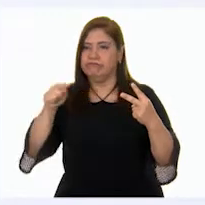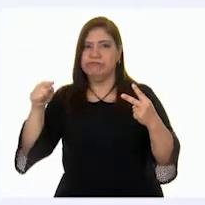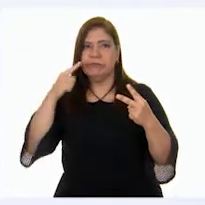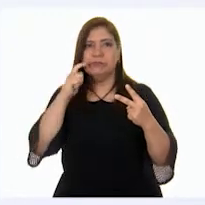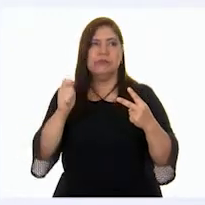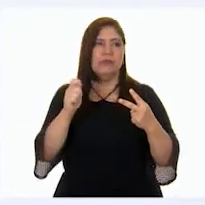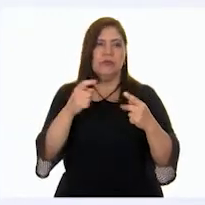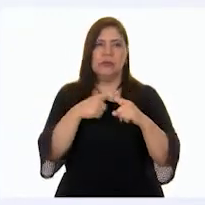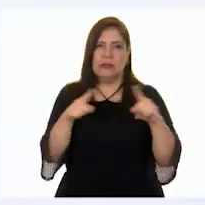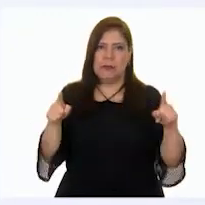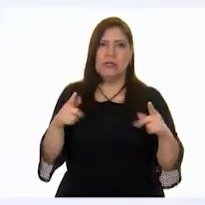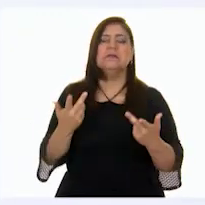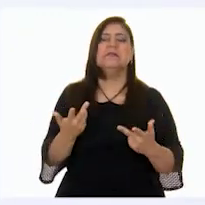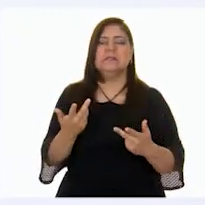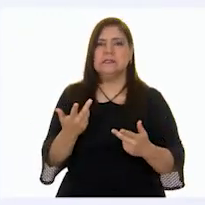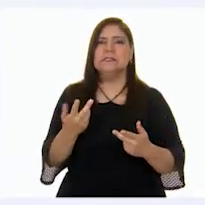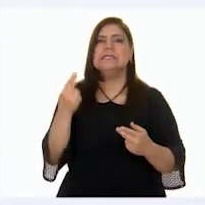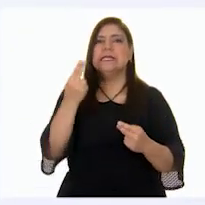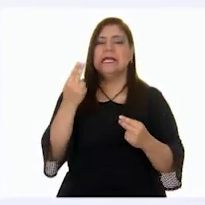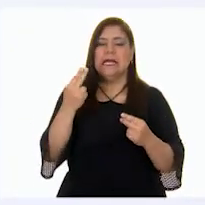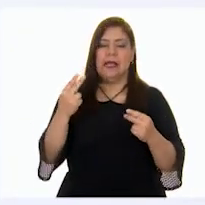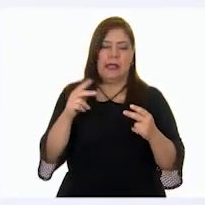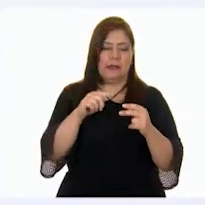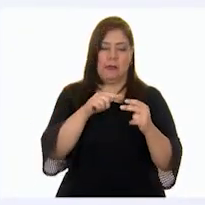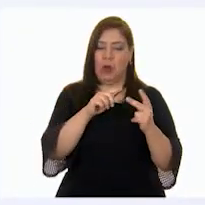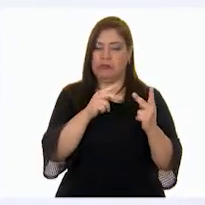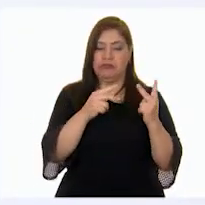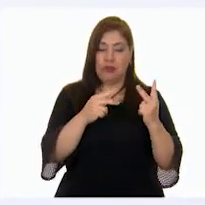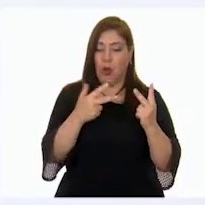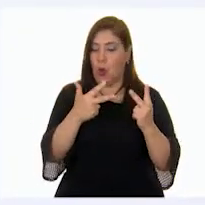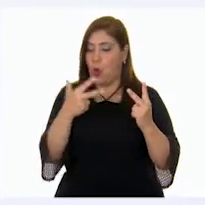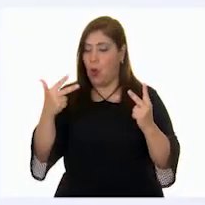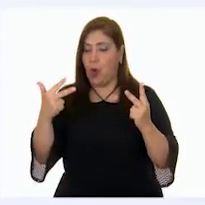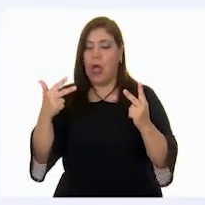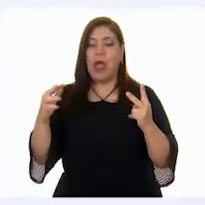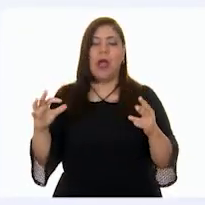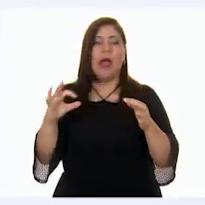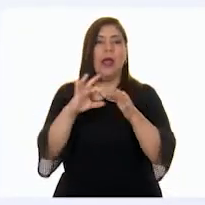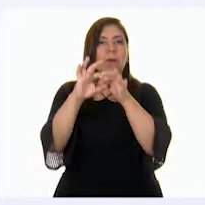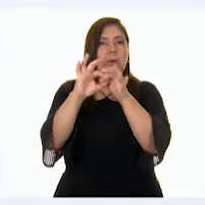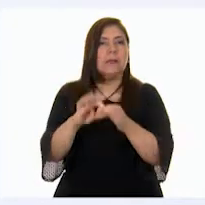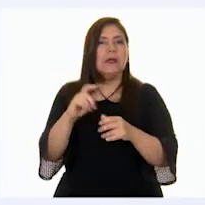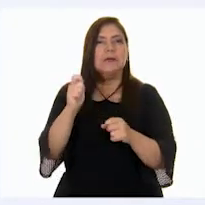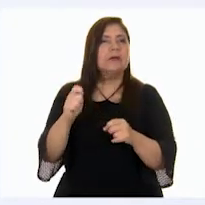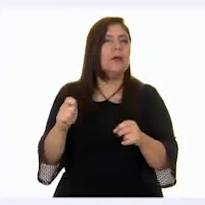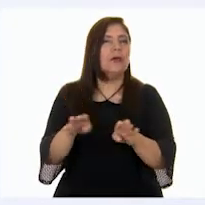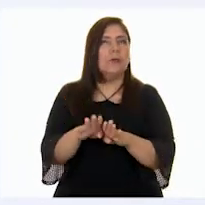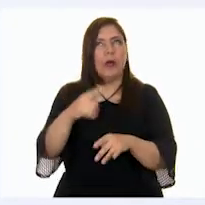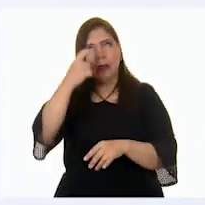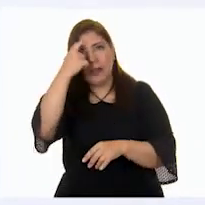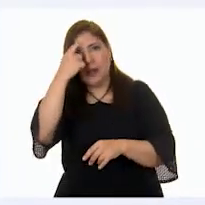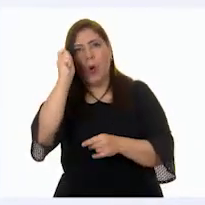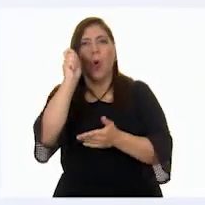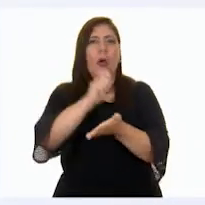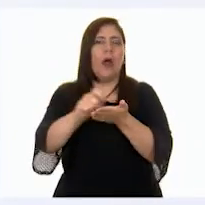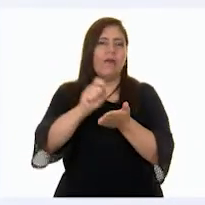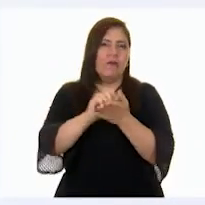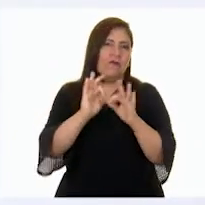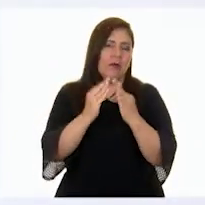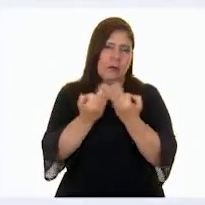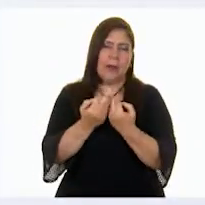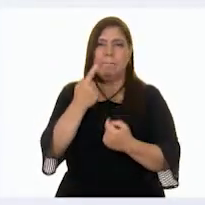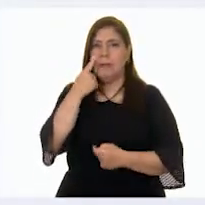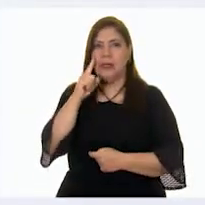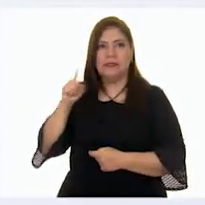teníamos primero que nada que igualarlos de manera mental o de manera escrita, como ustedes quieran. Entonces, si